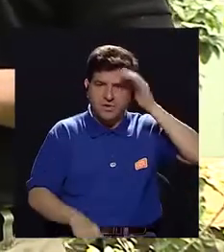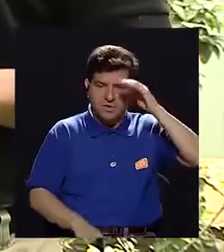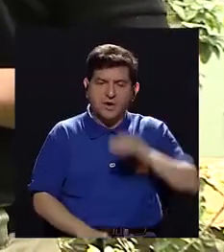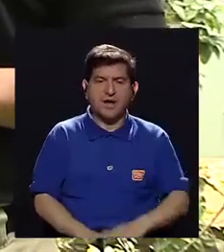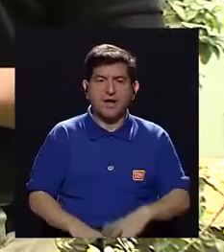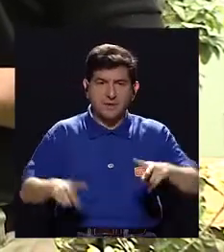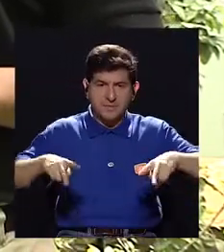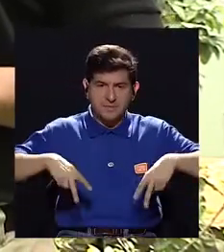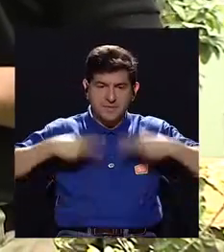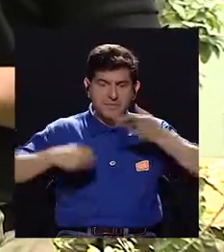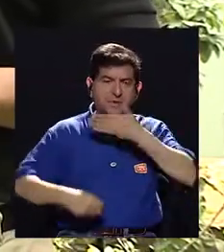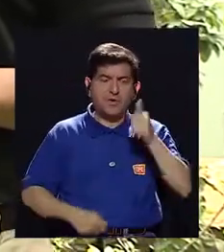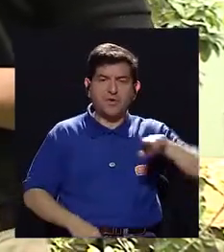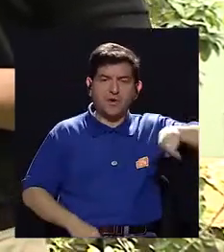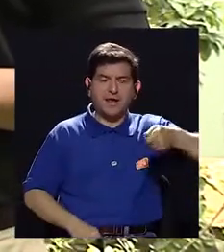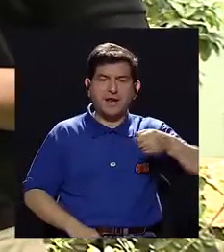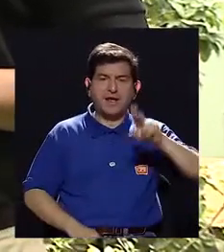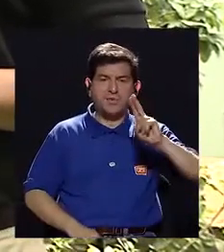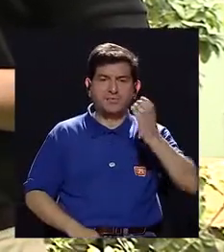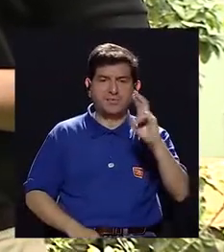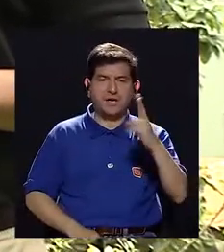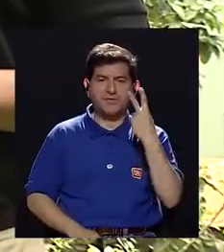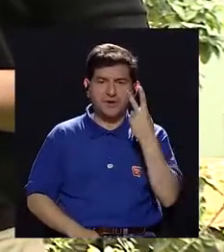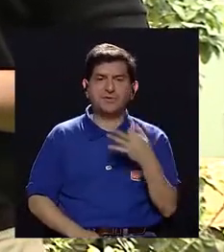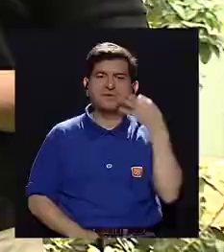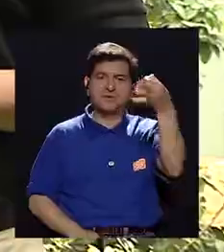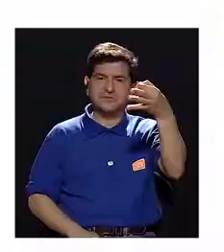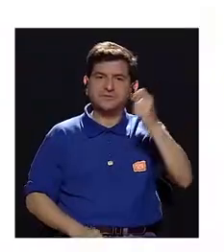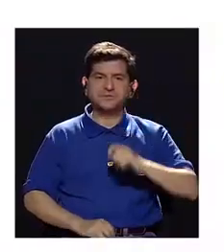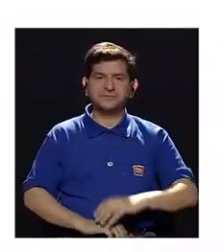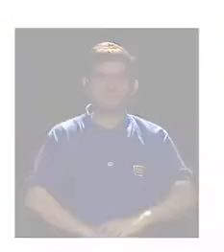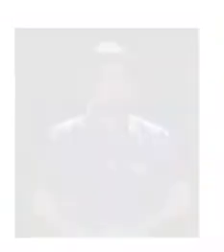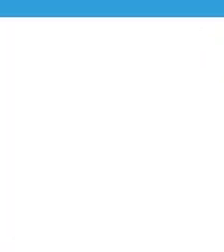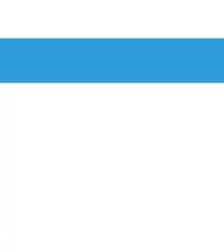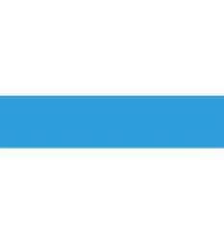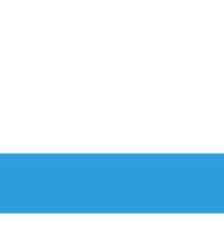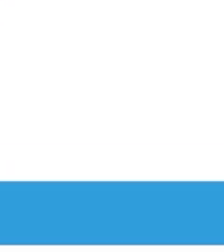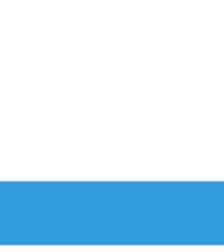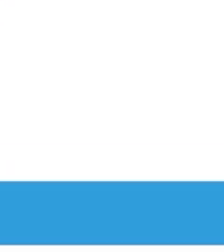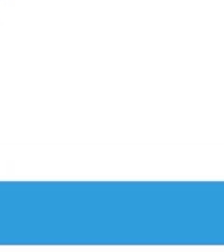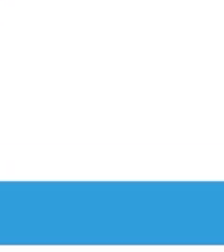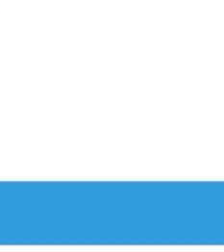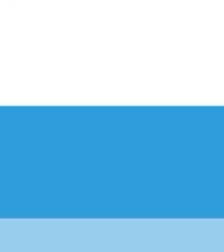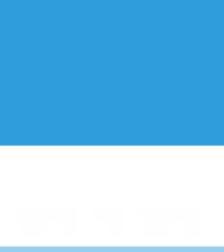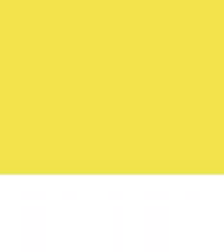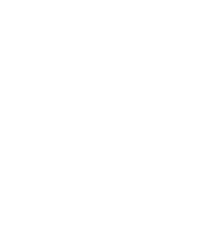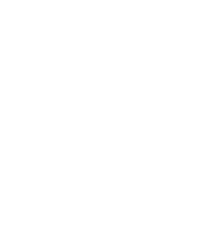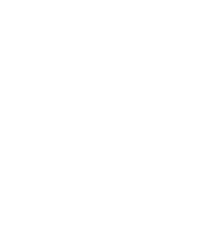Facebook Vivir Mejor Canal UCR. Hasta pronto. Thank you.